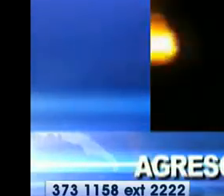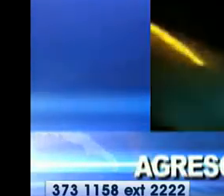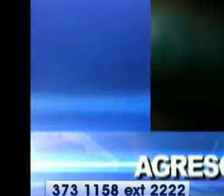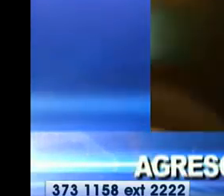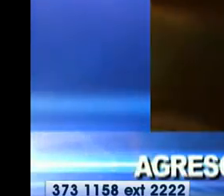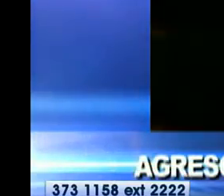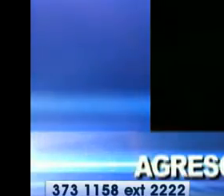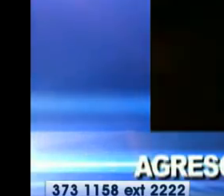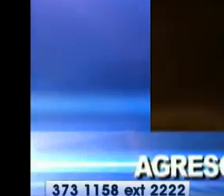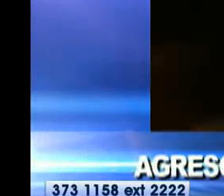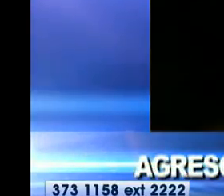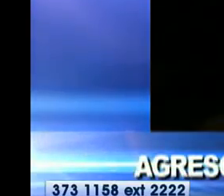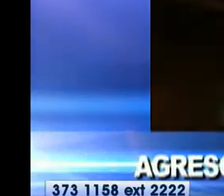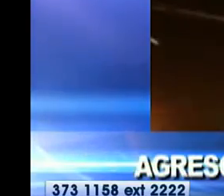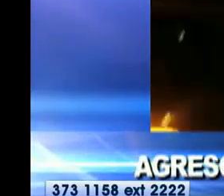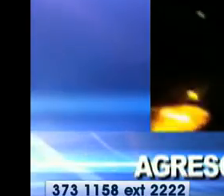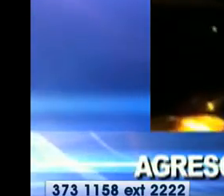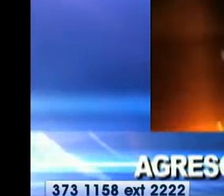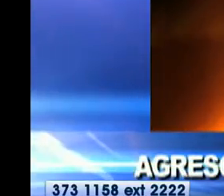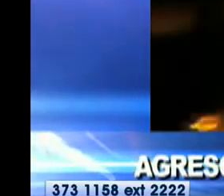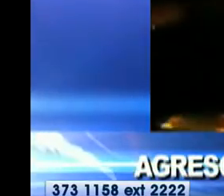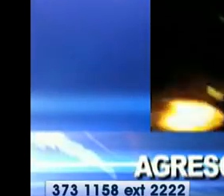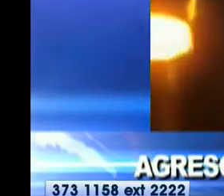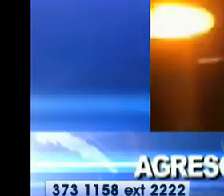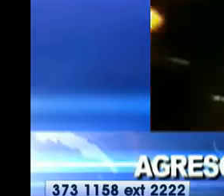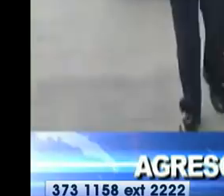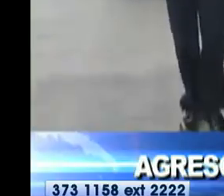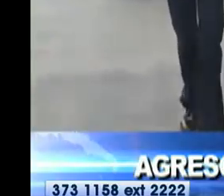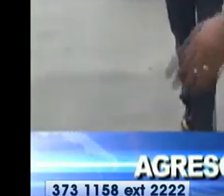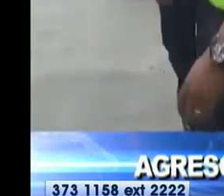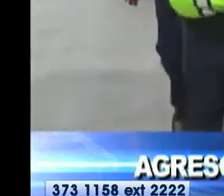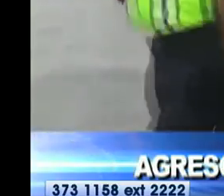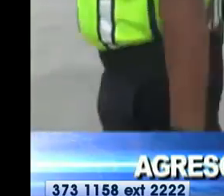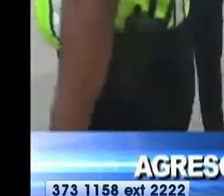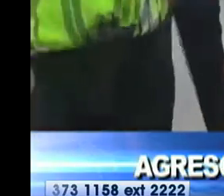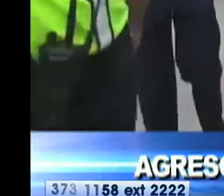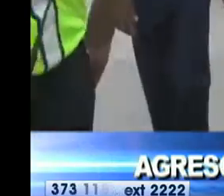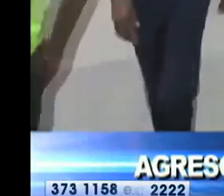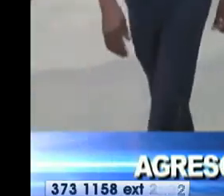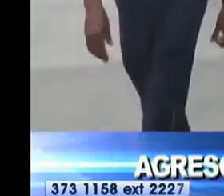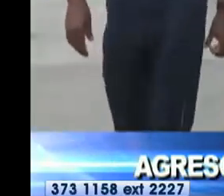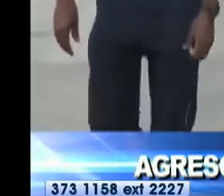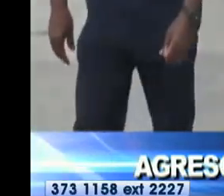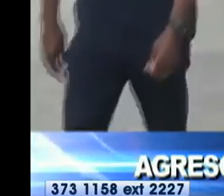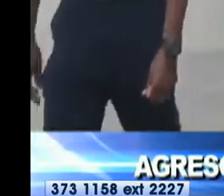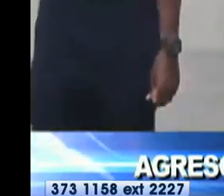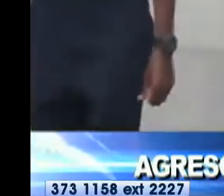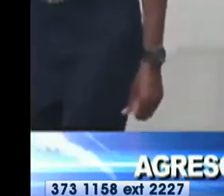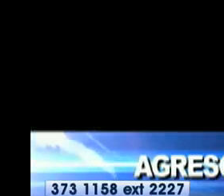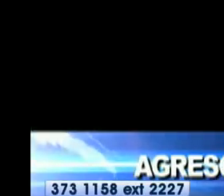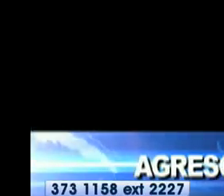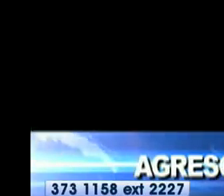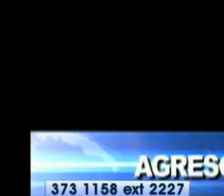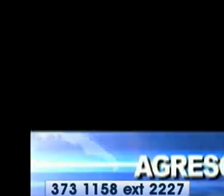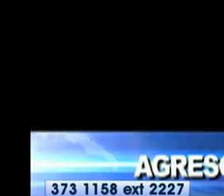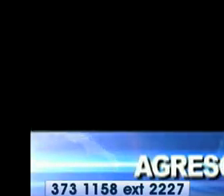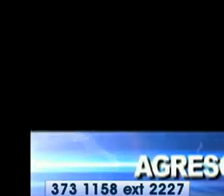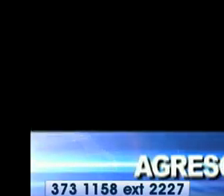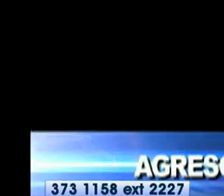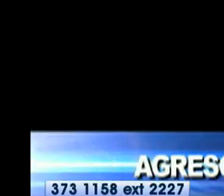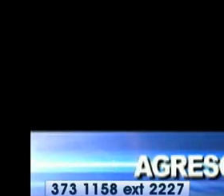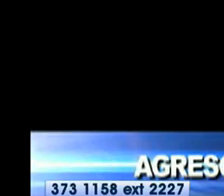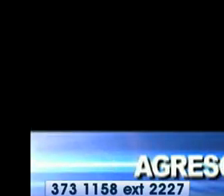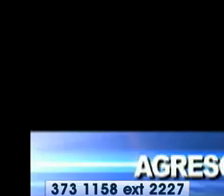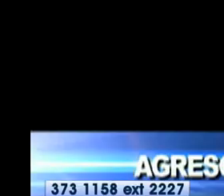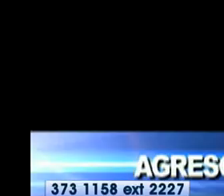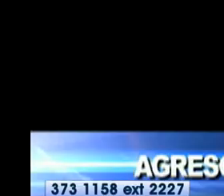Identifican al autor de la agresión a un agente de la Comisión de Tránsito ocurrida durante un operativo de control en la vía Crucita Puerto